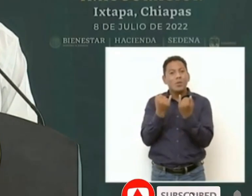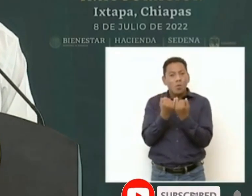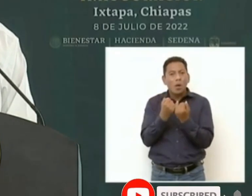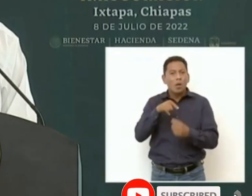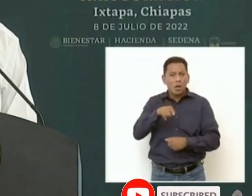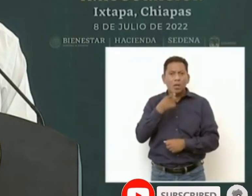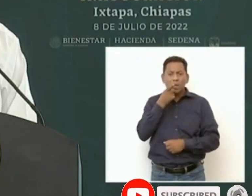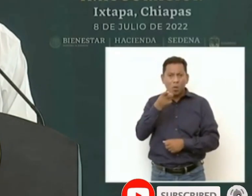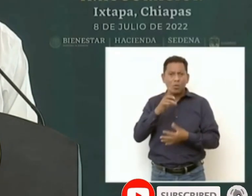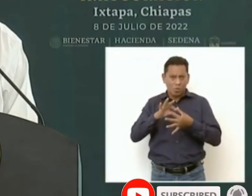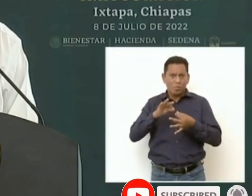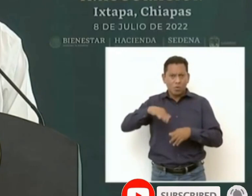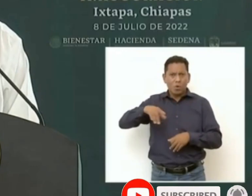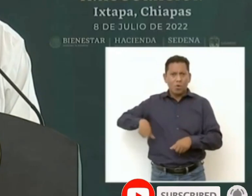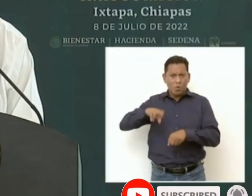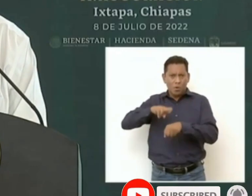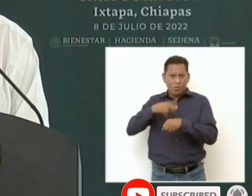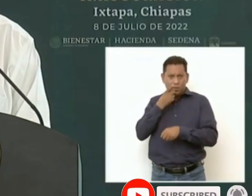lo mencionó el gobernador